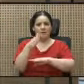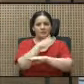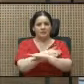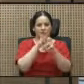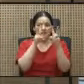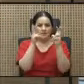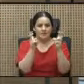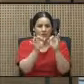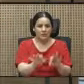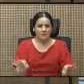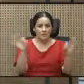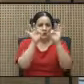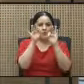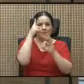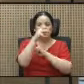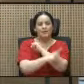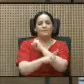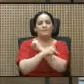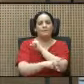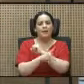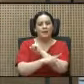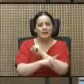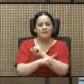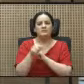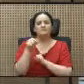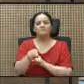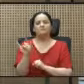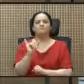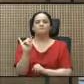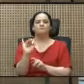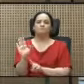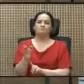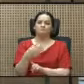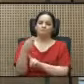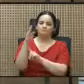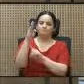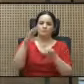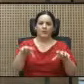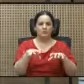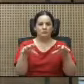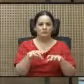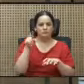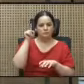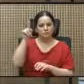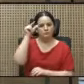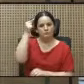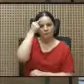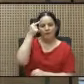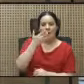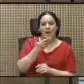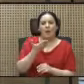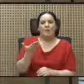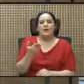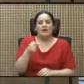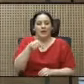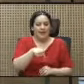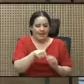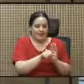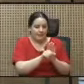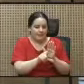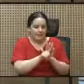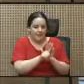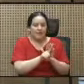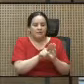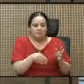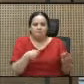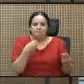realmente importantes para el país se ha vuelto la bandera de acción del Ejecutivo. Y aunque desde la Asamblea hemos puesto sobre